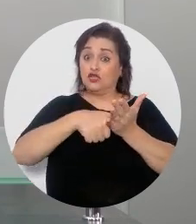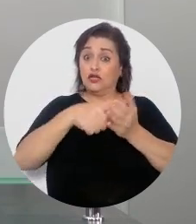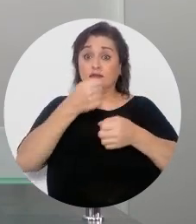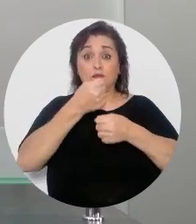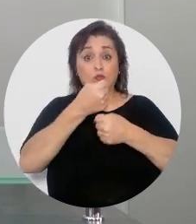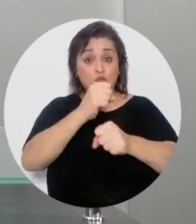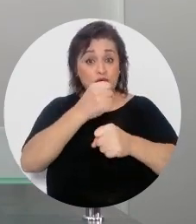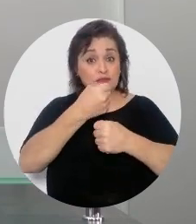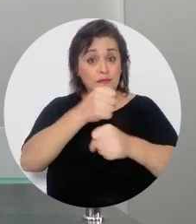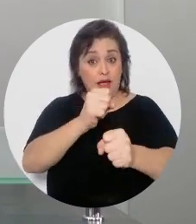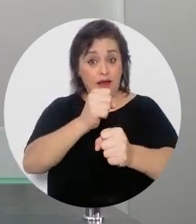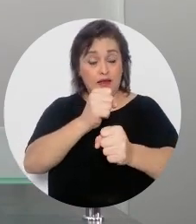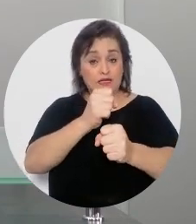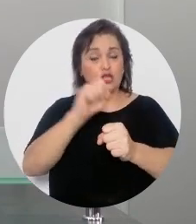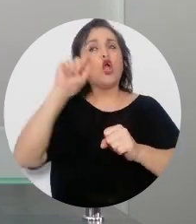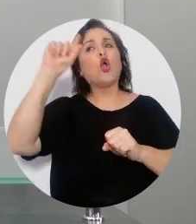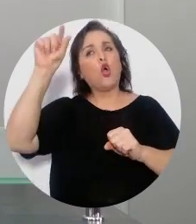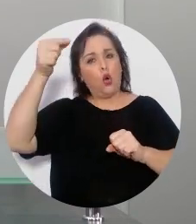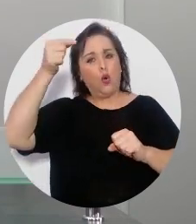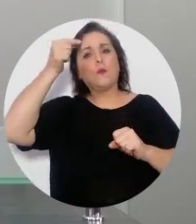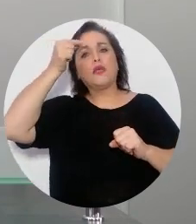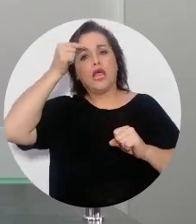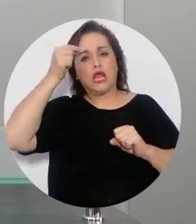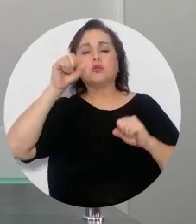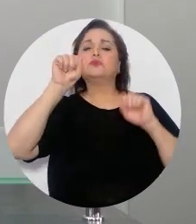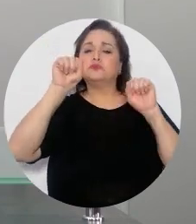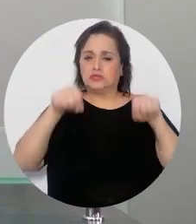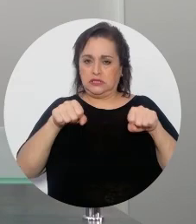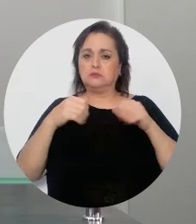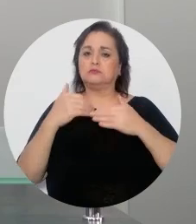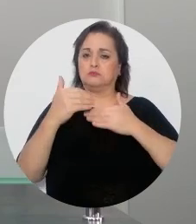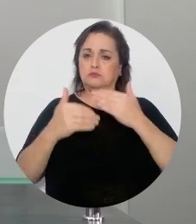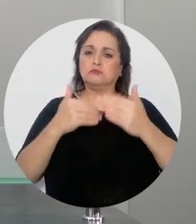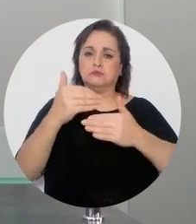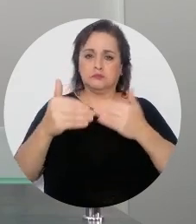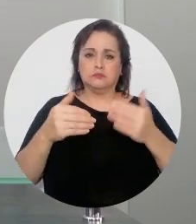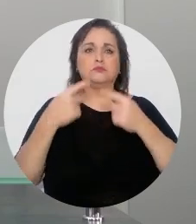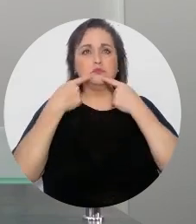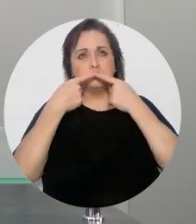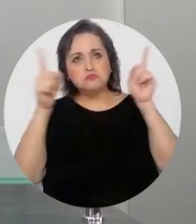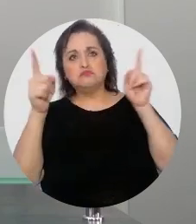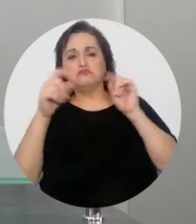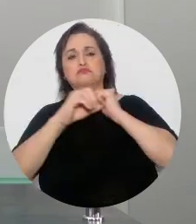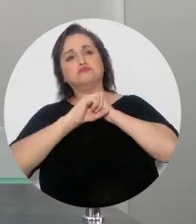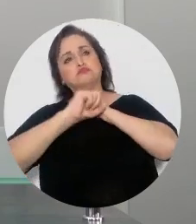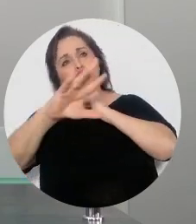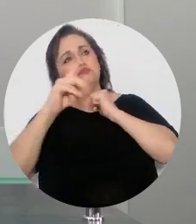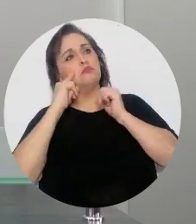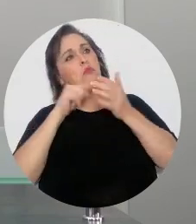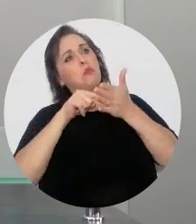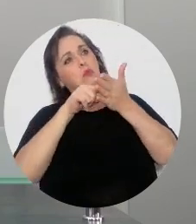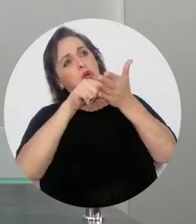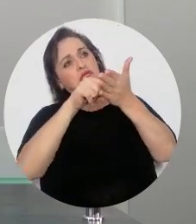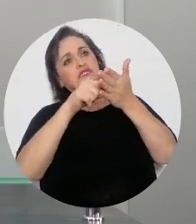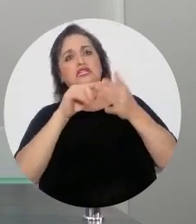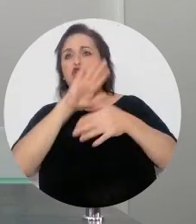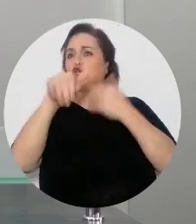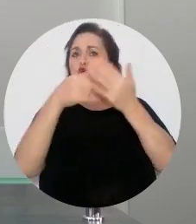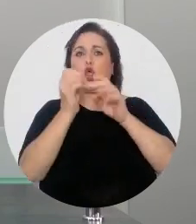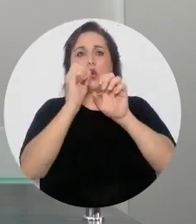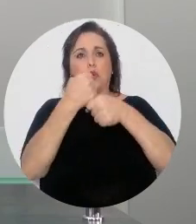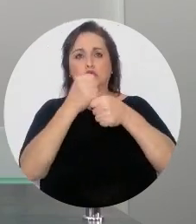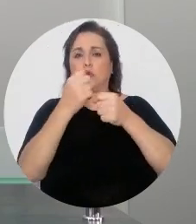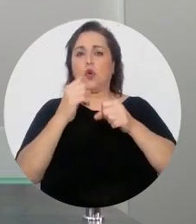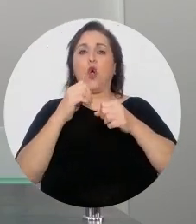las elecciones municipales, el gobierno puede continuar publicitando su